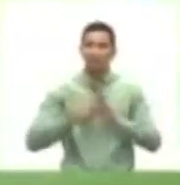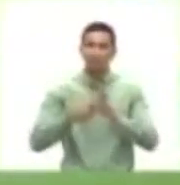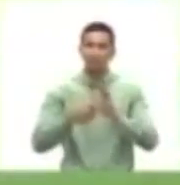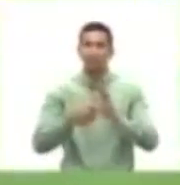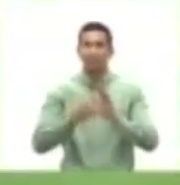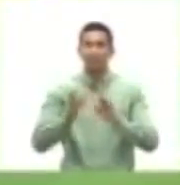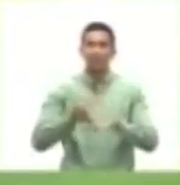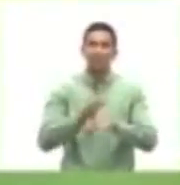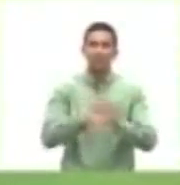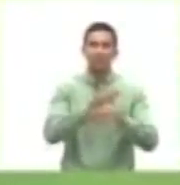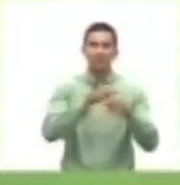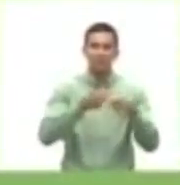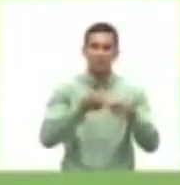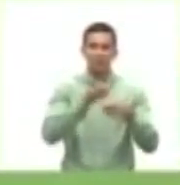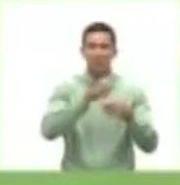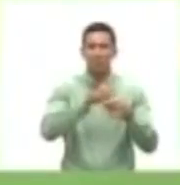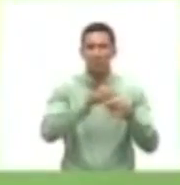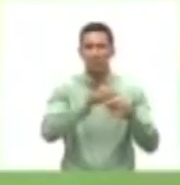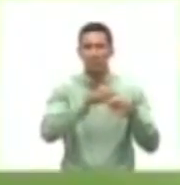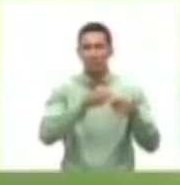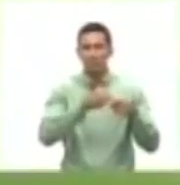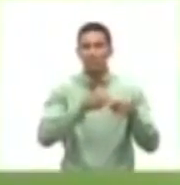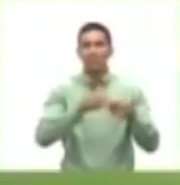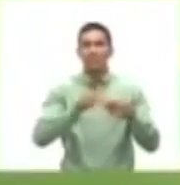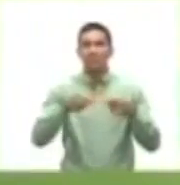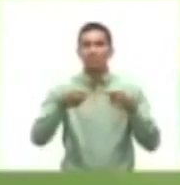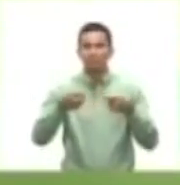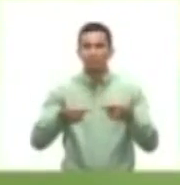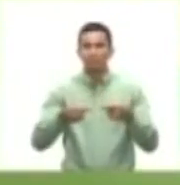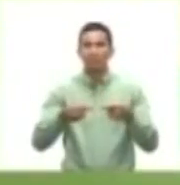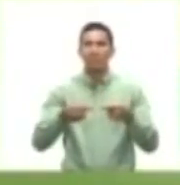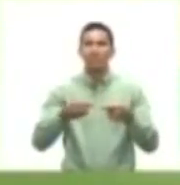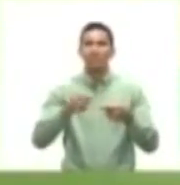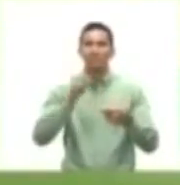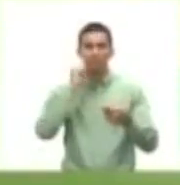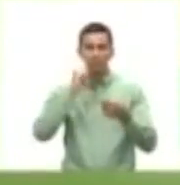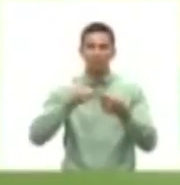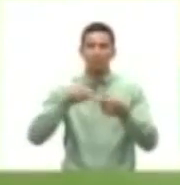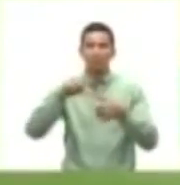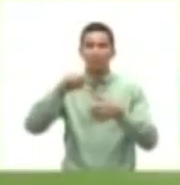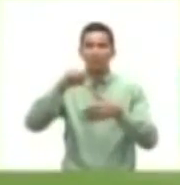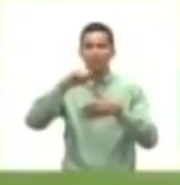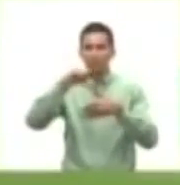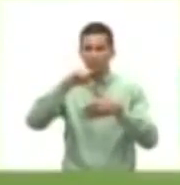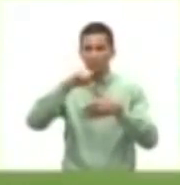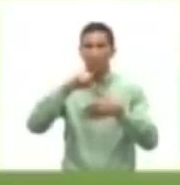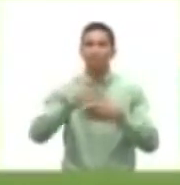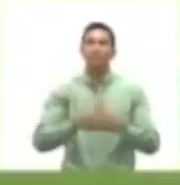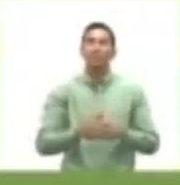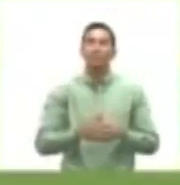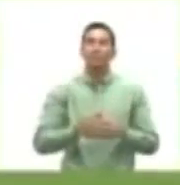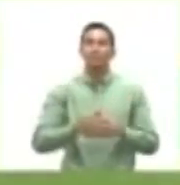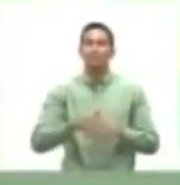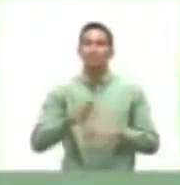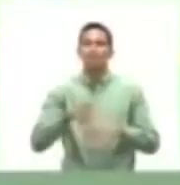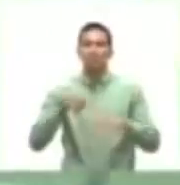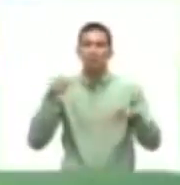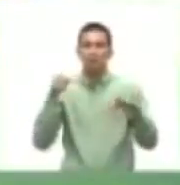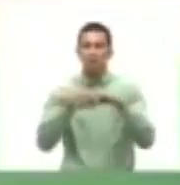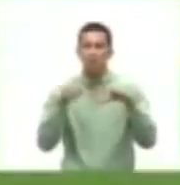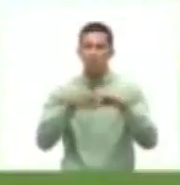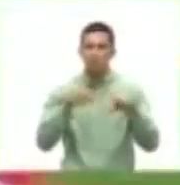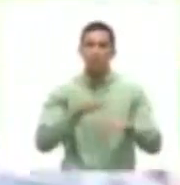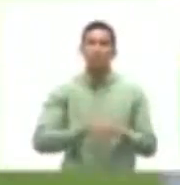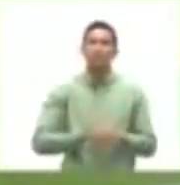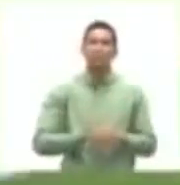entre semana tanto los rojiblancos como el poderoso de la montaña en la Sudamericana, el elenco dueño de las mejores opciones de gol fue el tiburón. Harlan